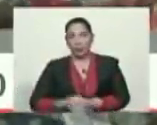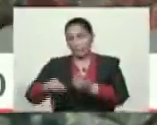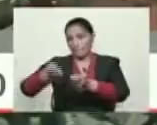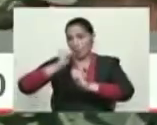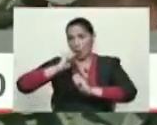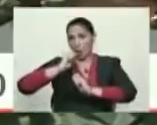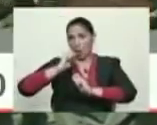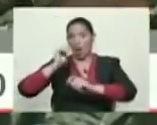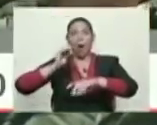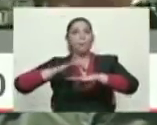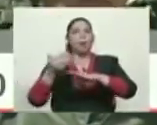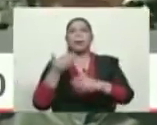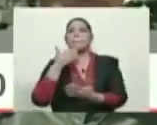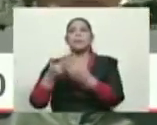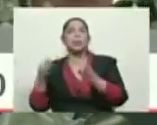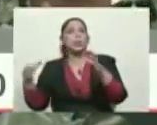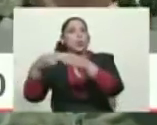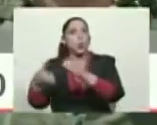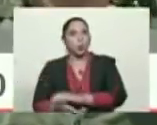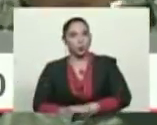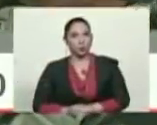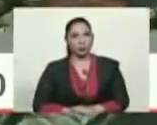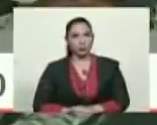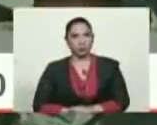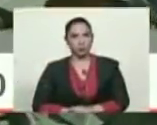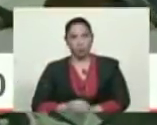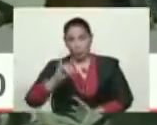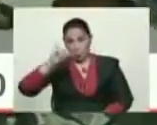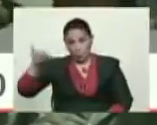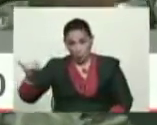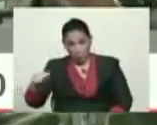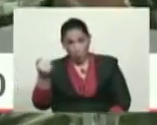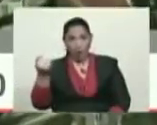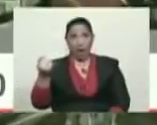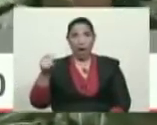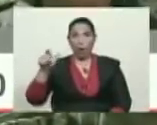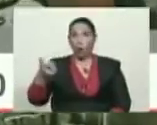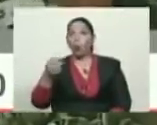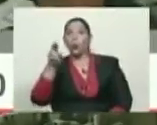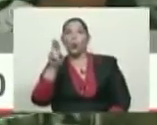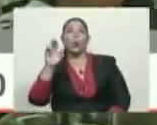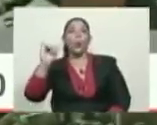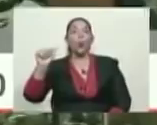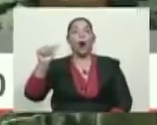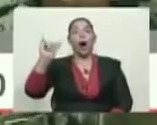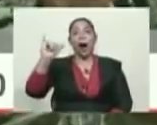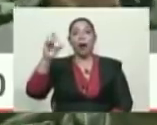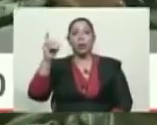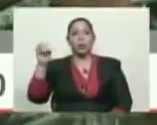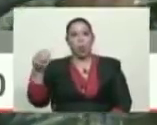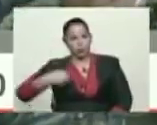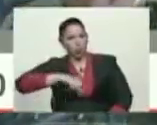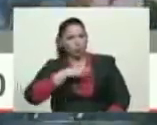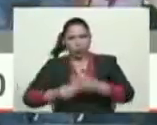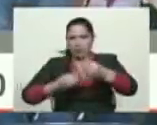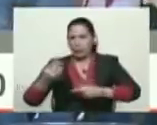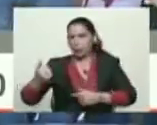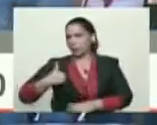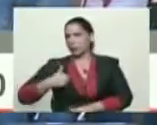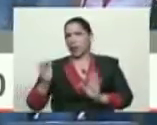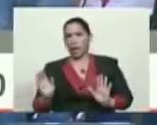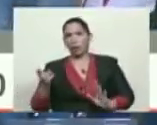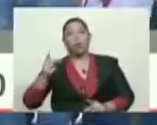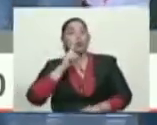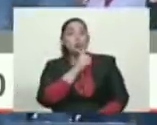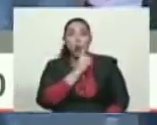porque él pidió una reunión. Y fuimos, en nombre de la paz nosotros hacemos lo que sea. En nombre